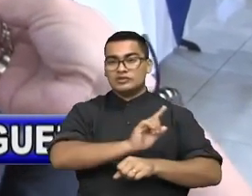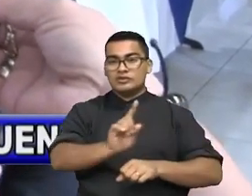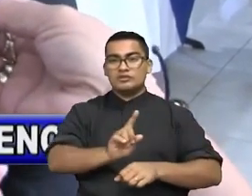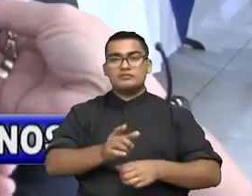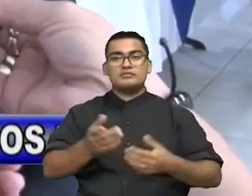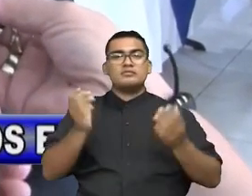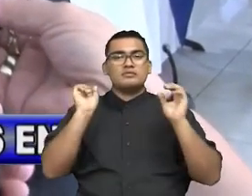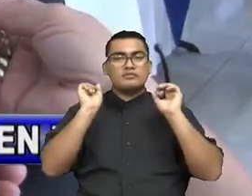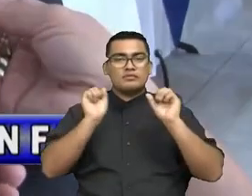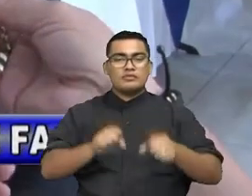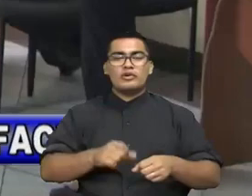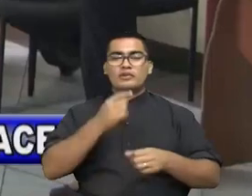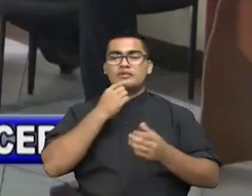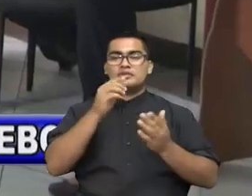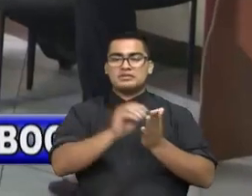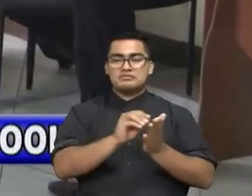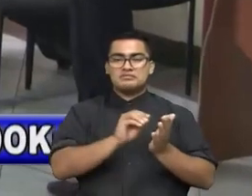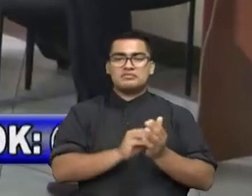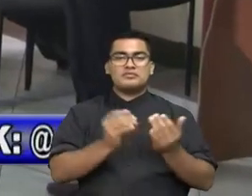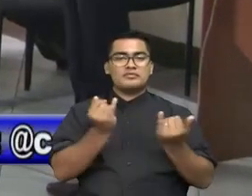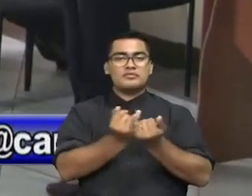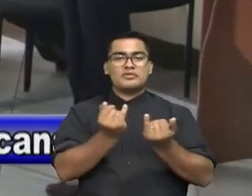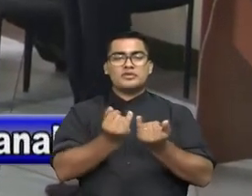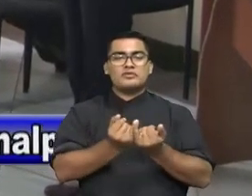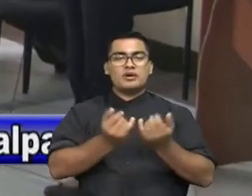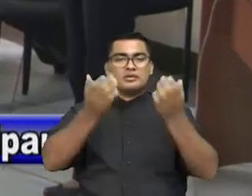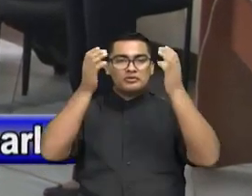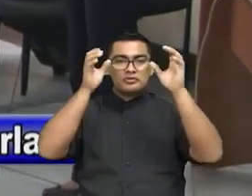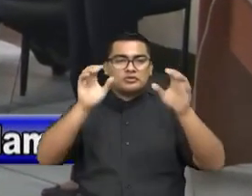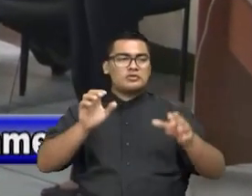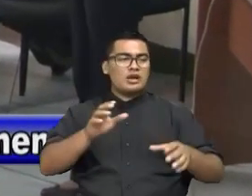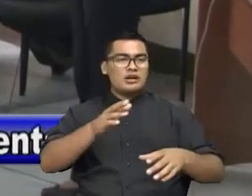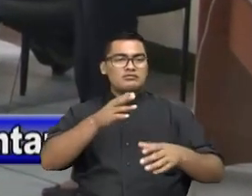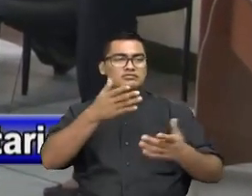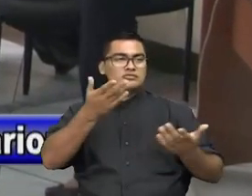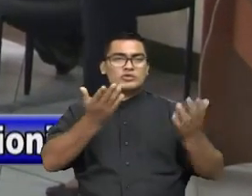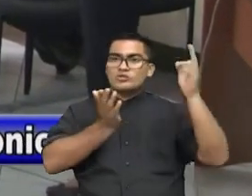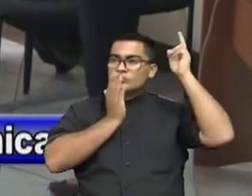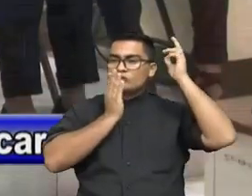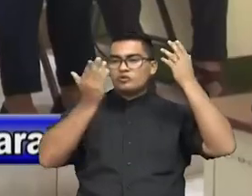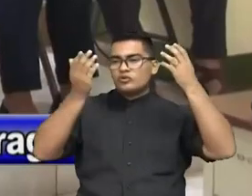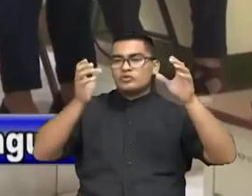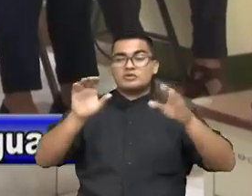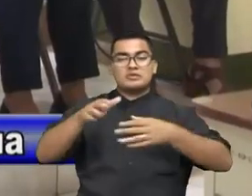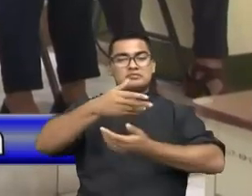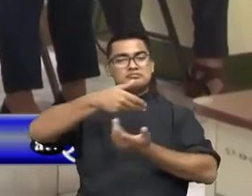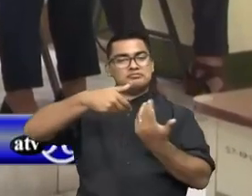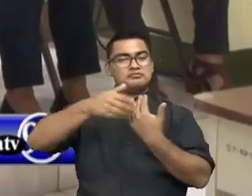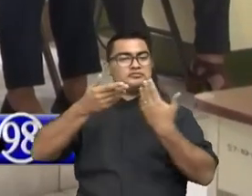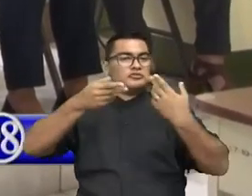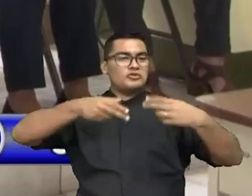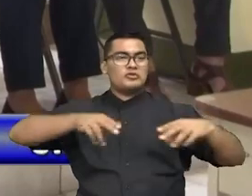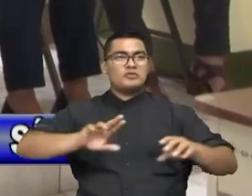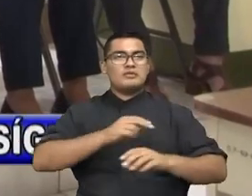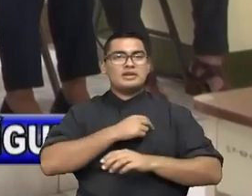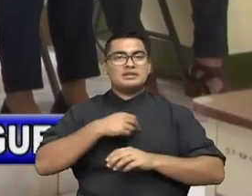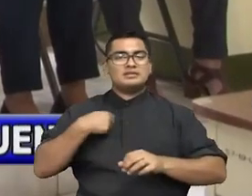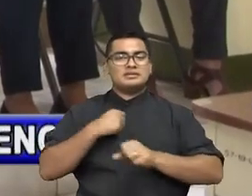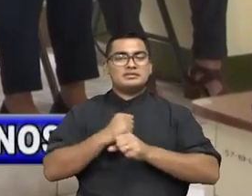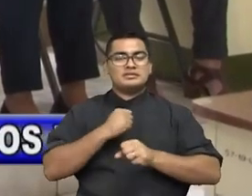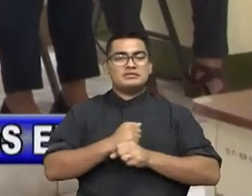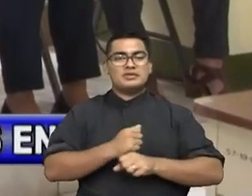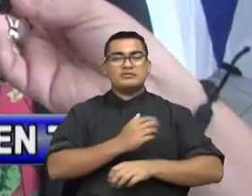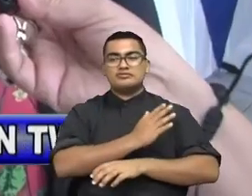también podamos incluir la variable de interculturalidad en todo el quehacer administrativo y también a lo largo del